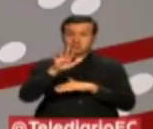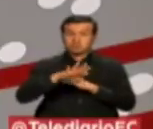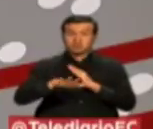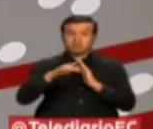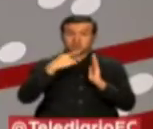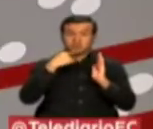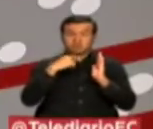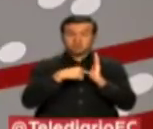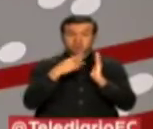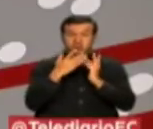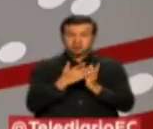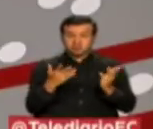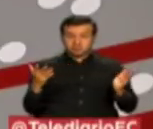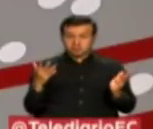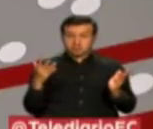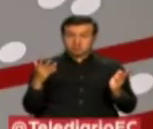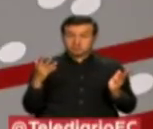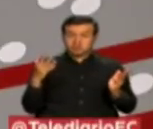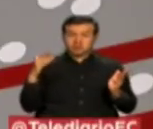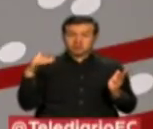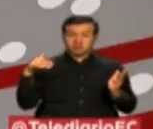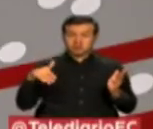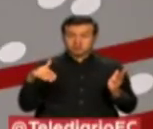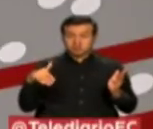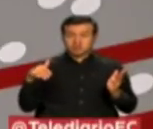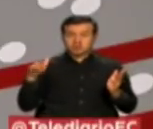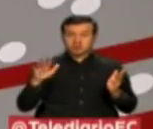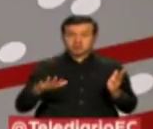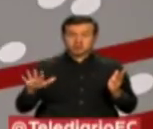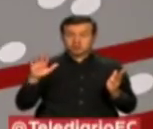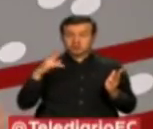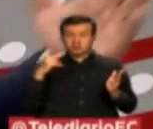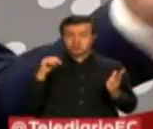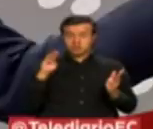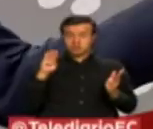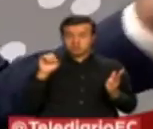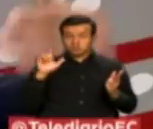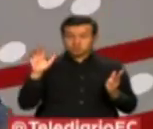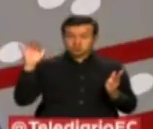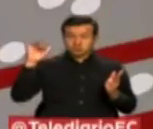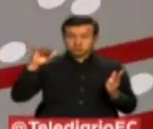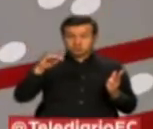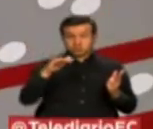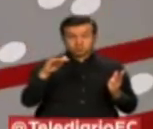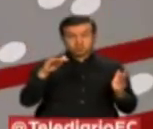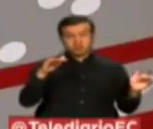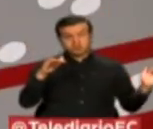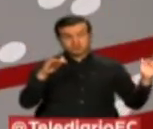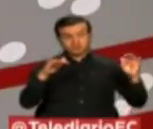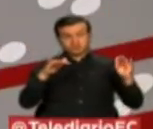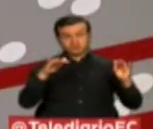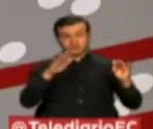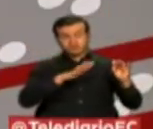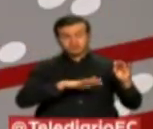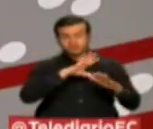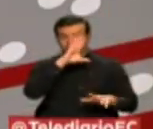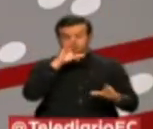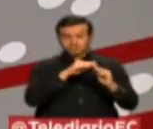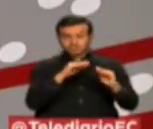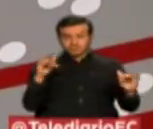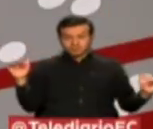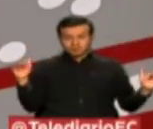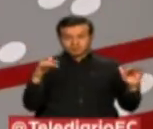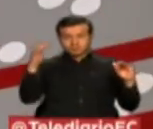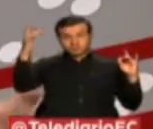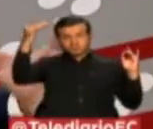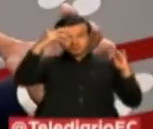del propio continente sudamericano, como es el caso de la corriente de Humboldt, y otras más proceden desde el Pacífico Sur y el Pacífico